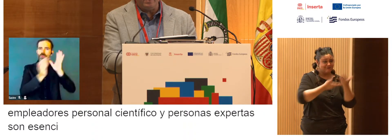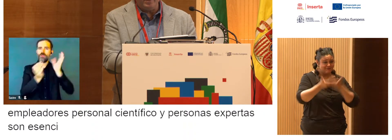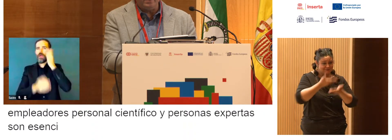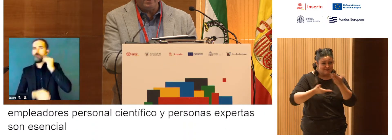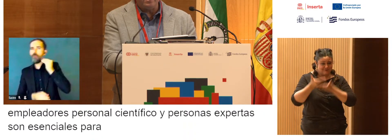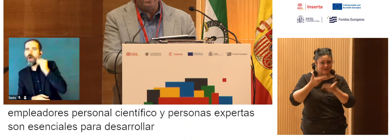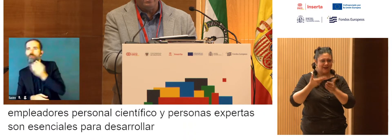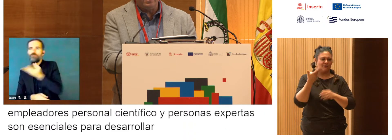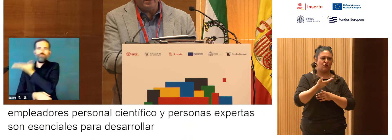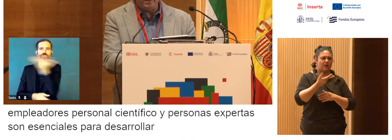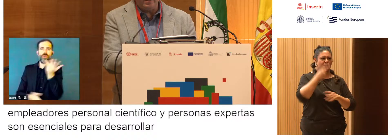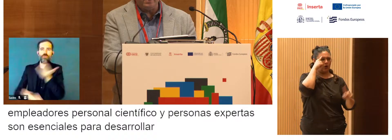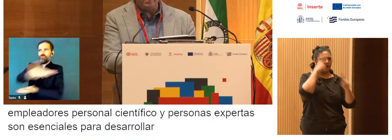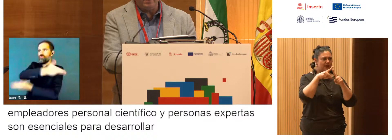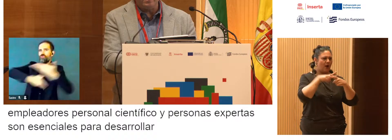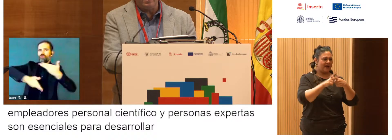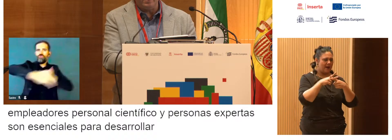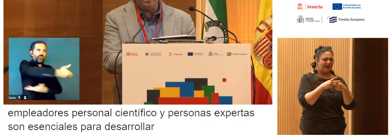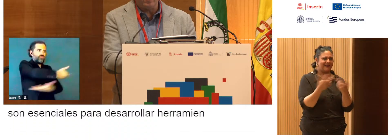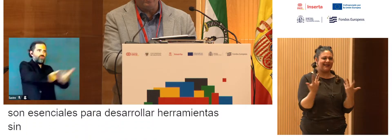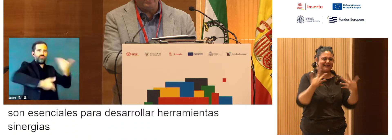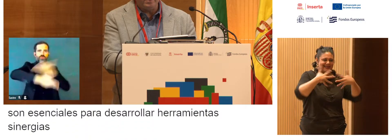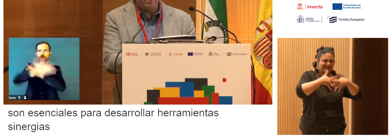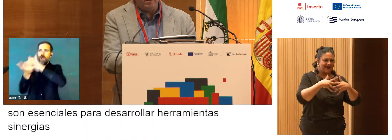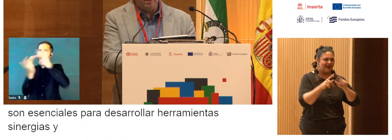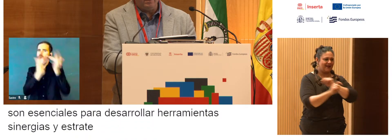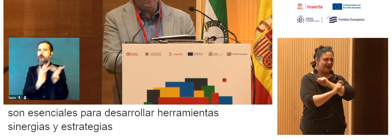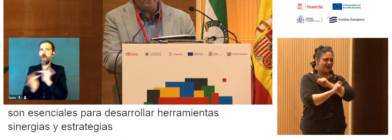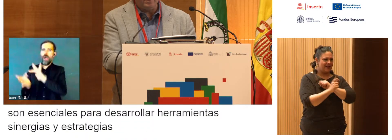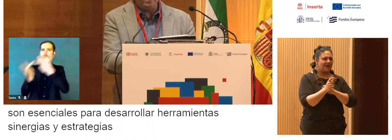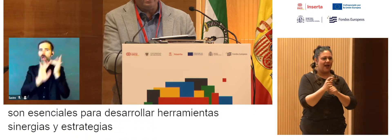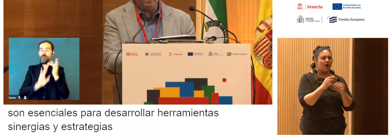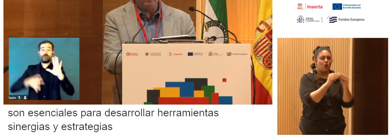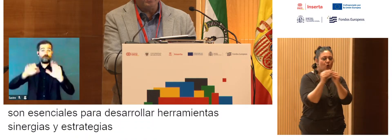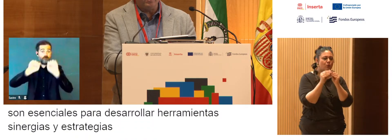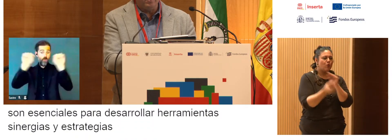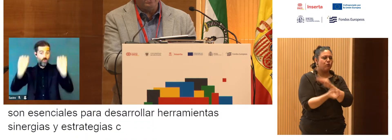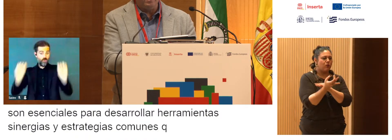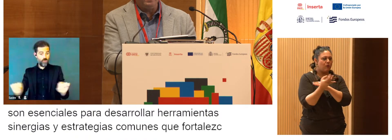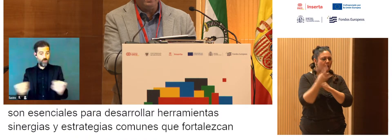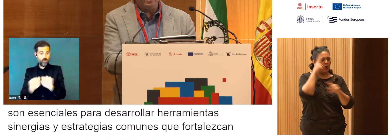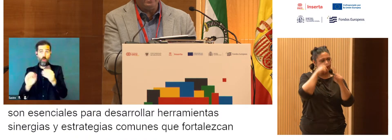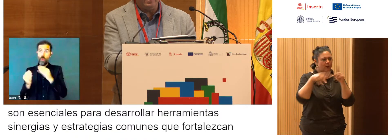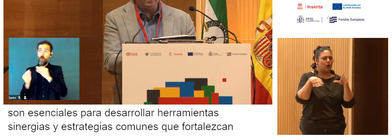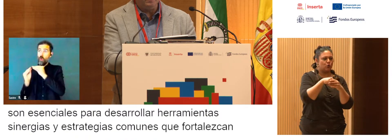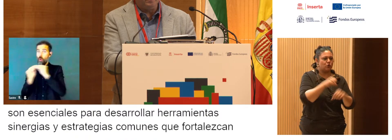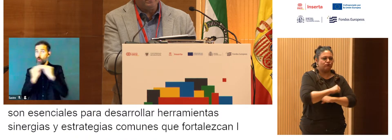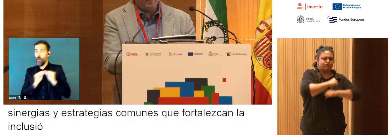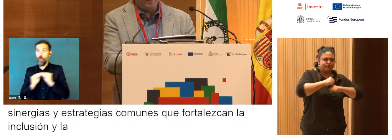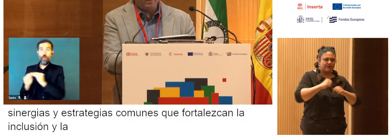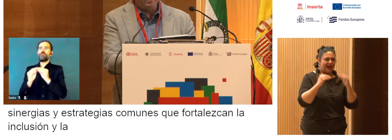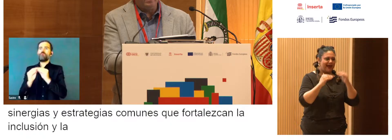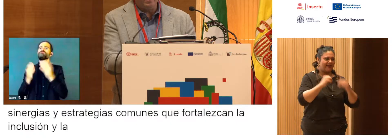desarrollar herramientas, sinergias y estrategias comunes que fortalezcan la inclusión y la equidad.